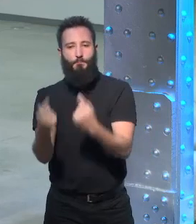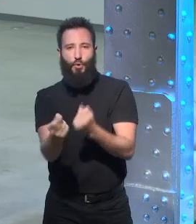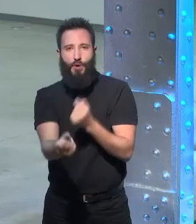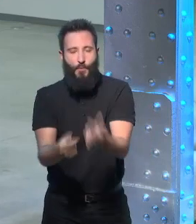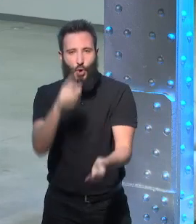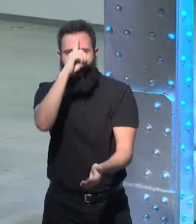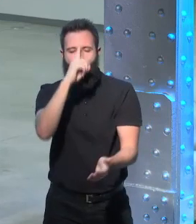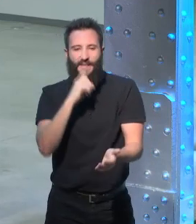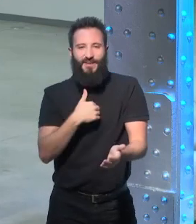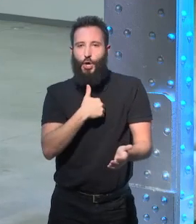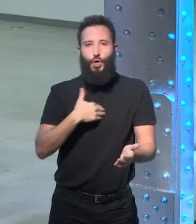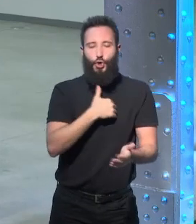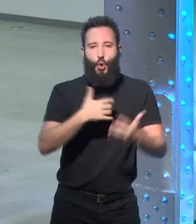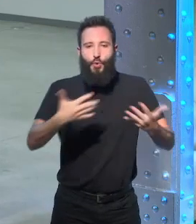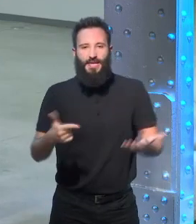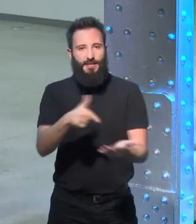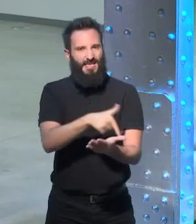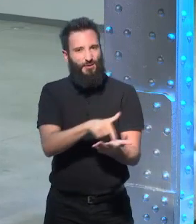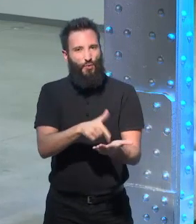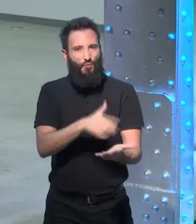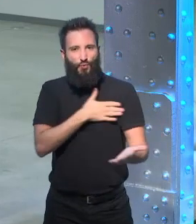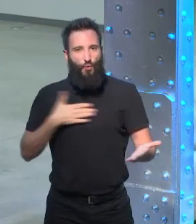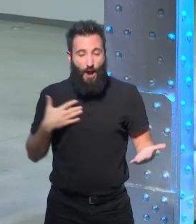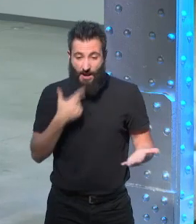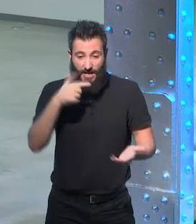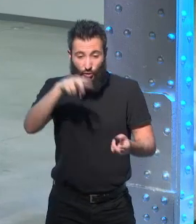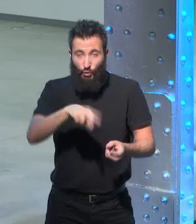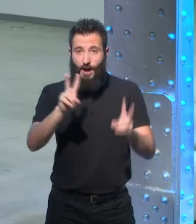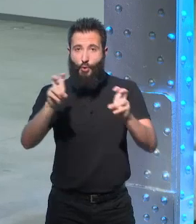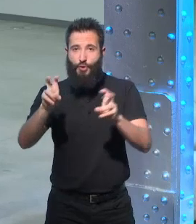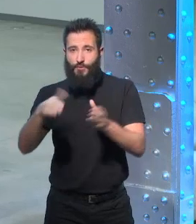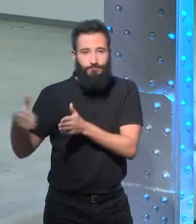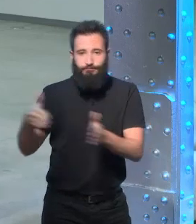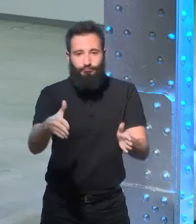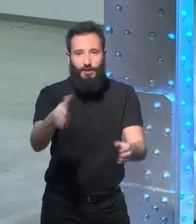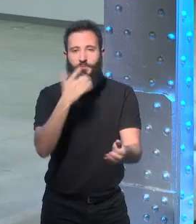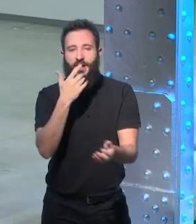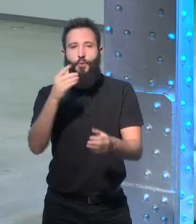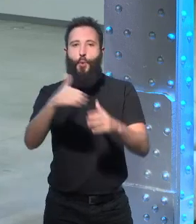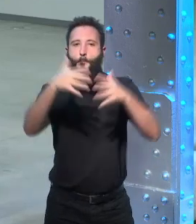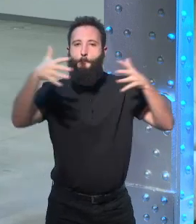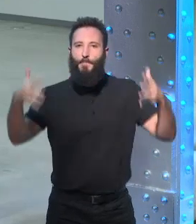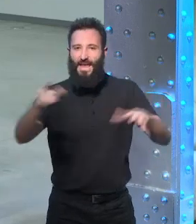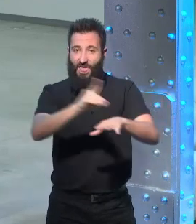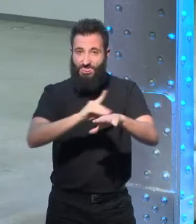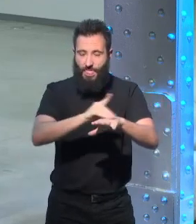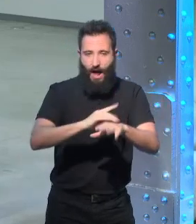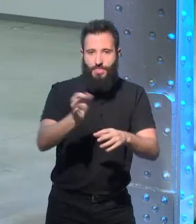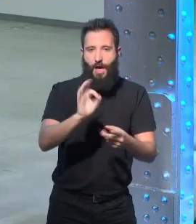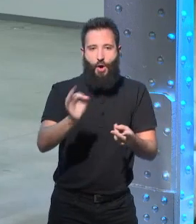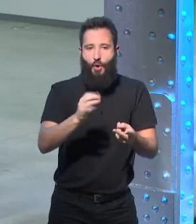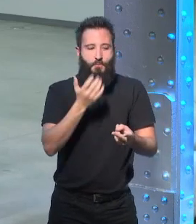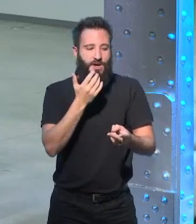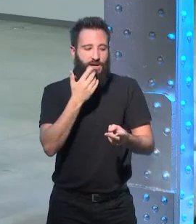quieren. En este sentido, se abren nuevos caminos, como hemos dicho, en el mundo del Big Data y Business Intelligence, en el